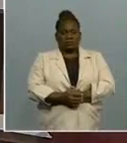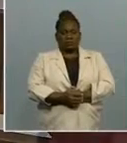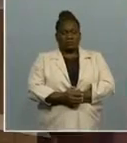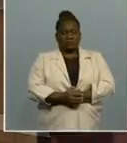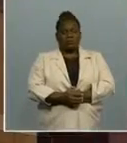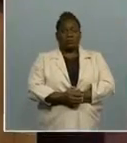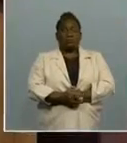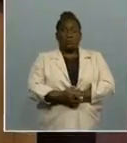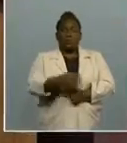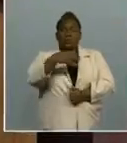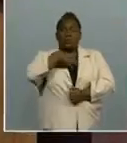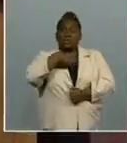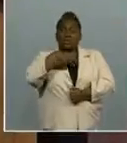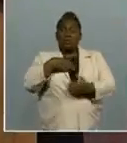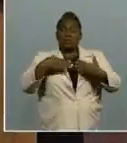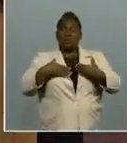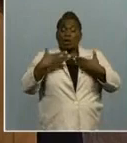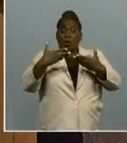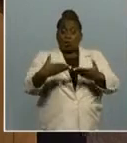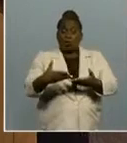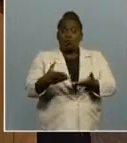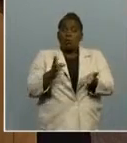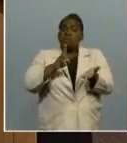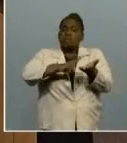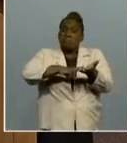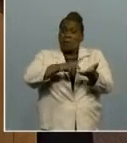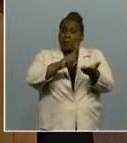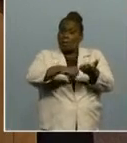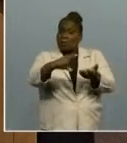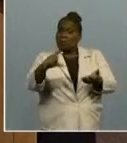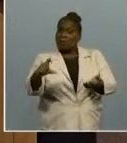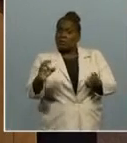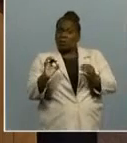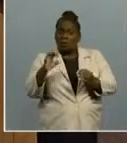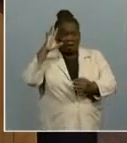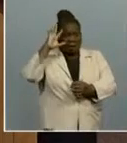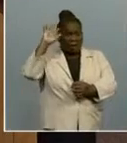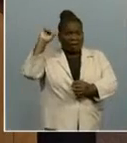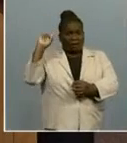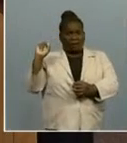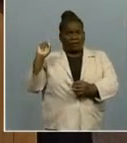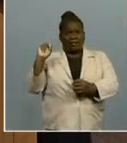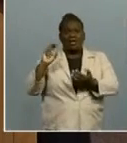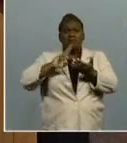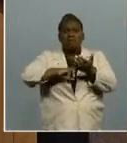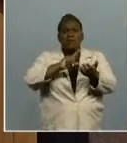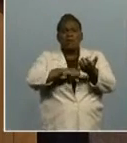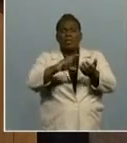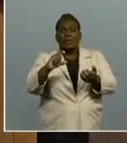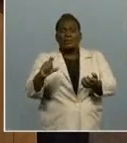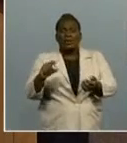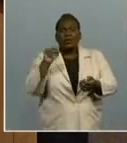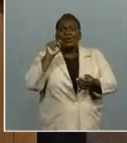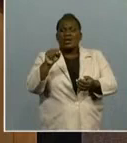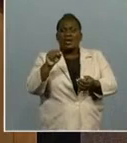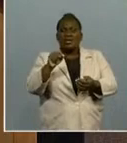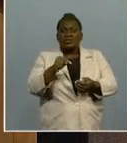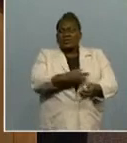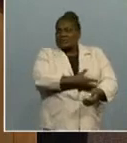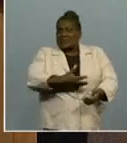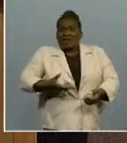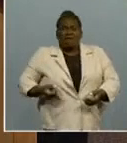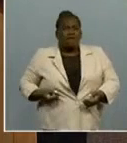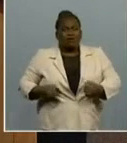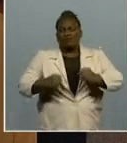hay que sentir orgullo por integrar las filas del partido y entender la militancia como un acto de consagración a los